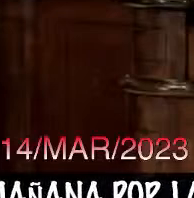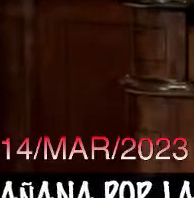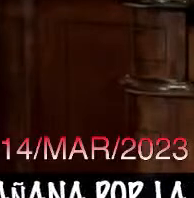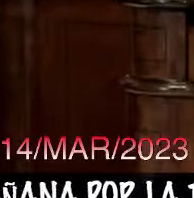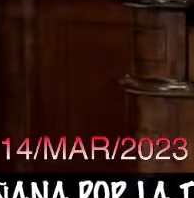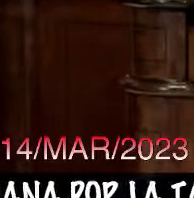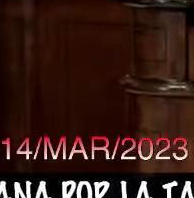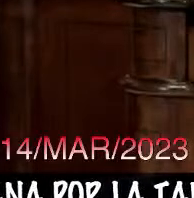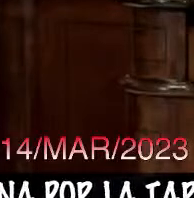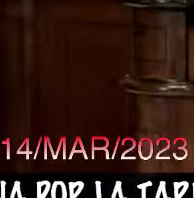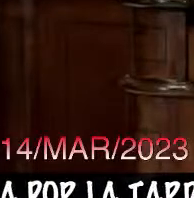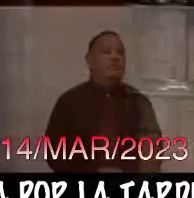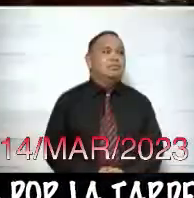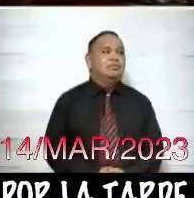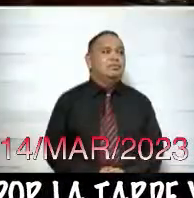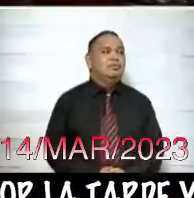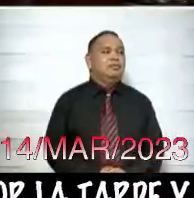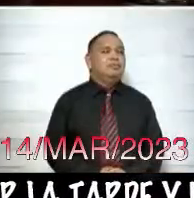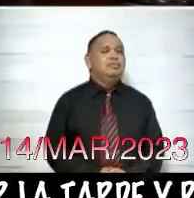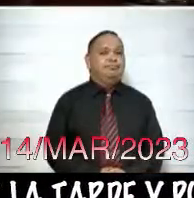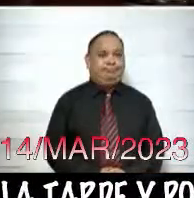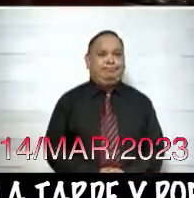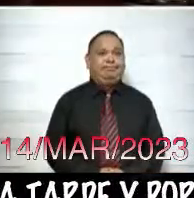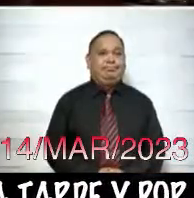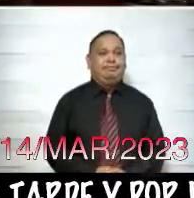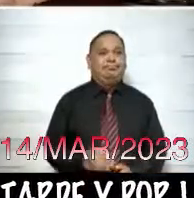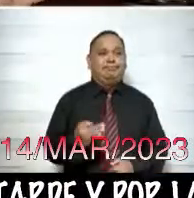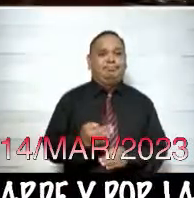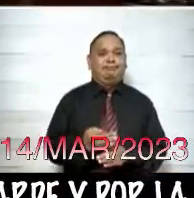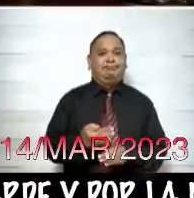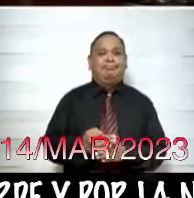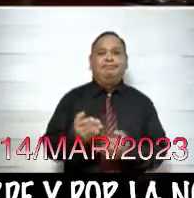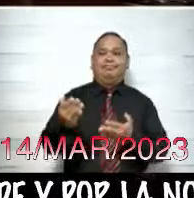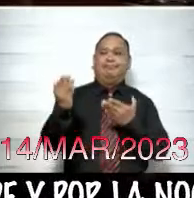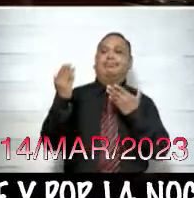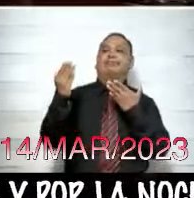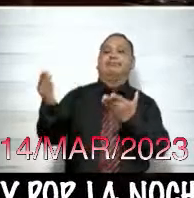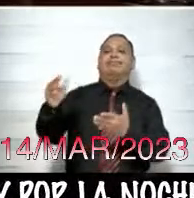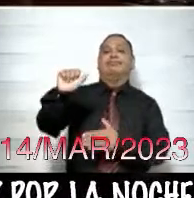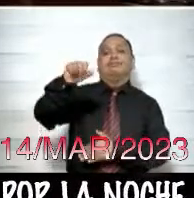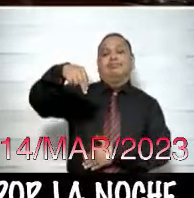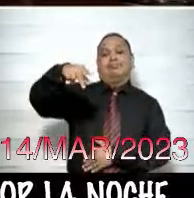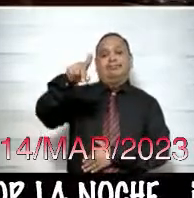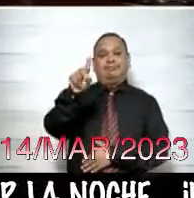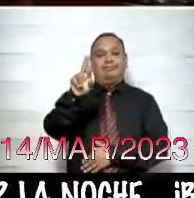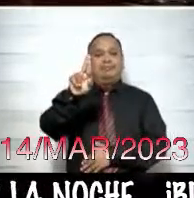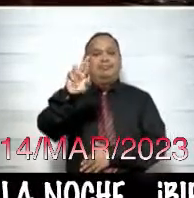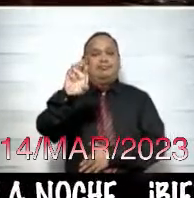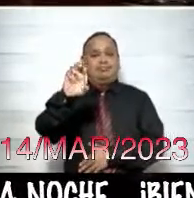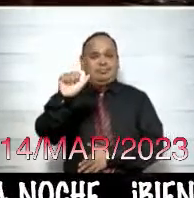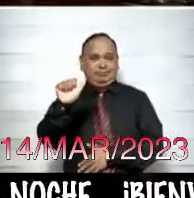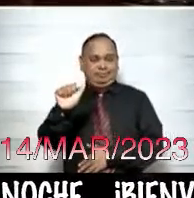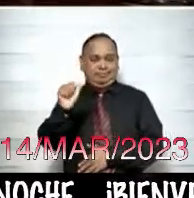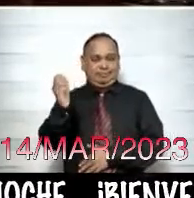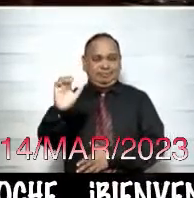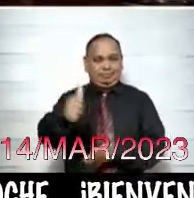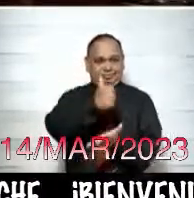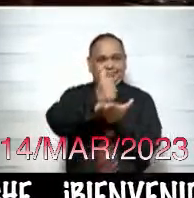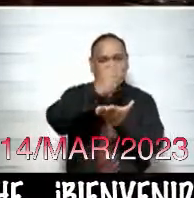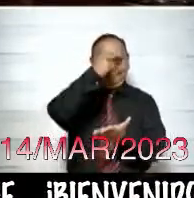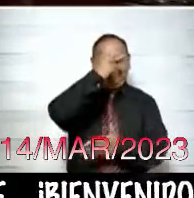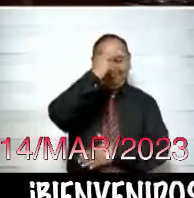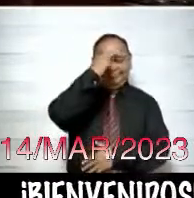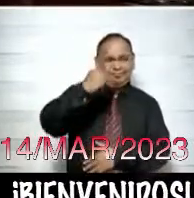les ocurre, cómo agreden. Aquí está mi Antea. ¿Qué culpa se tiene? Yo estaba en la Ciudad de México luchando por...